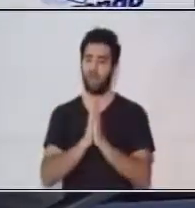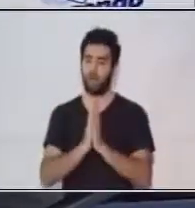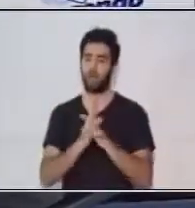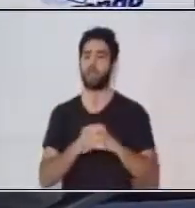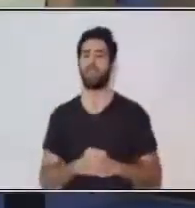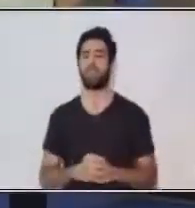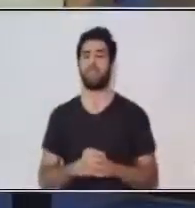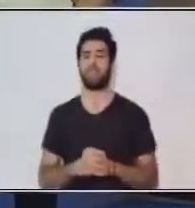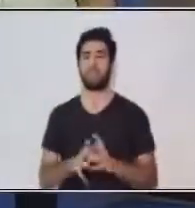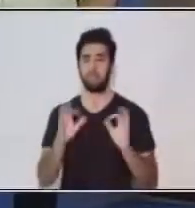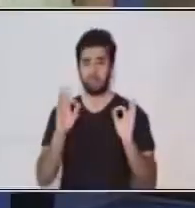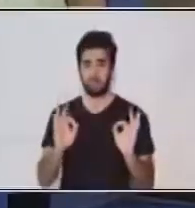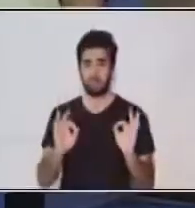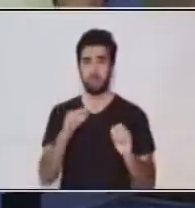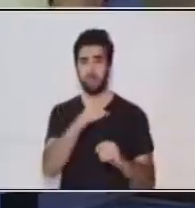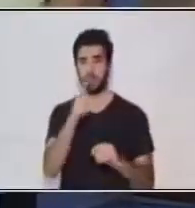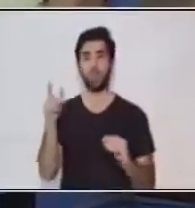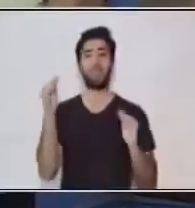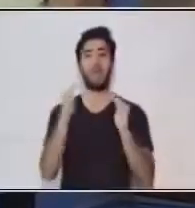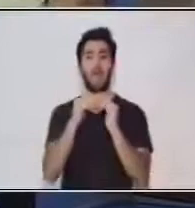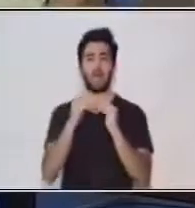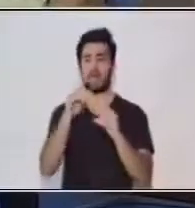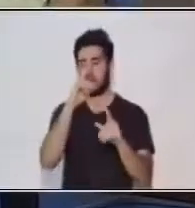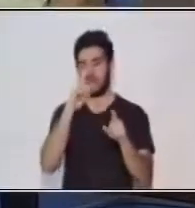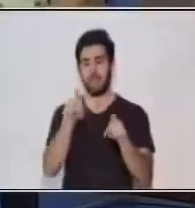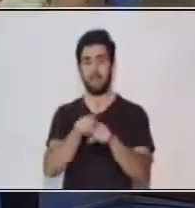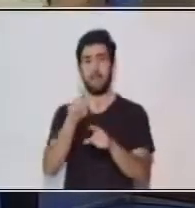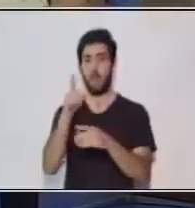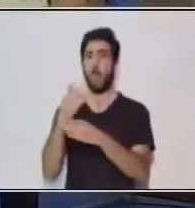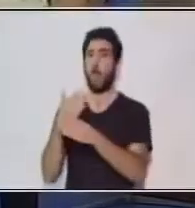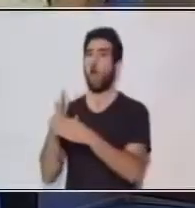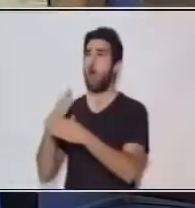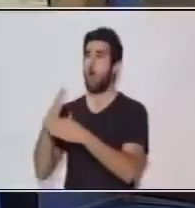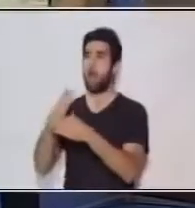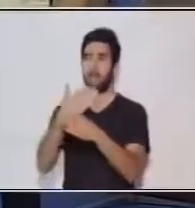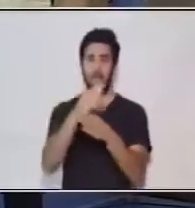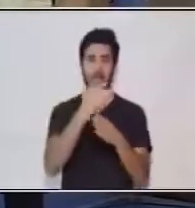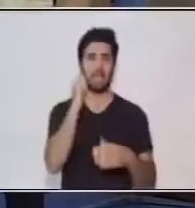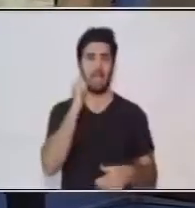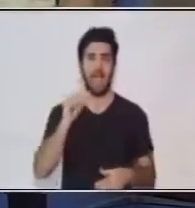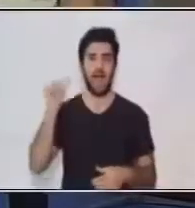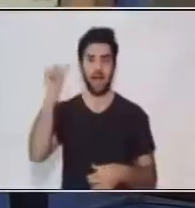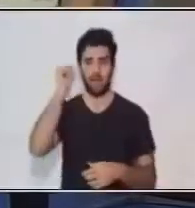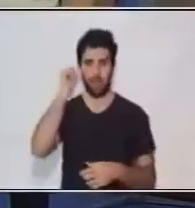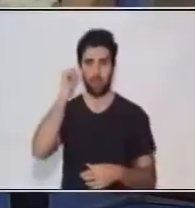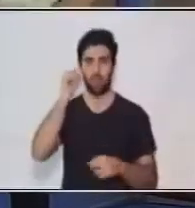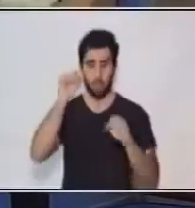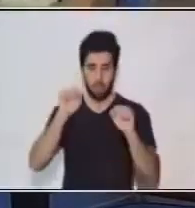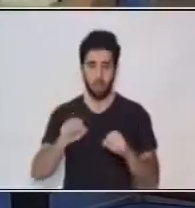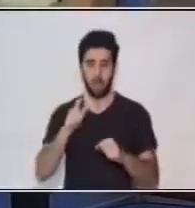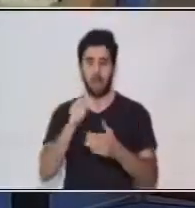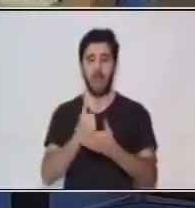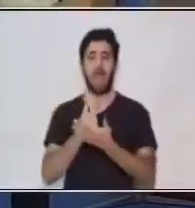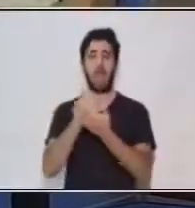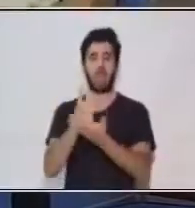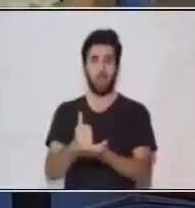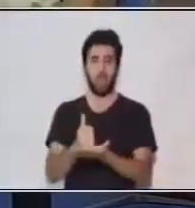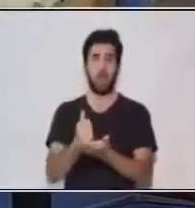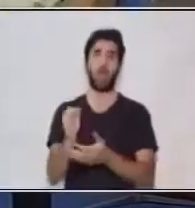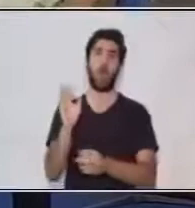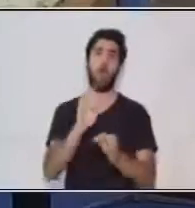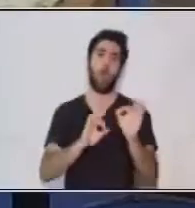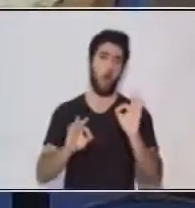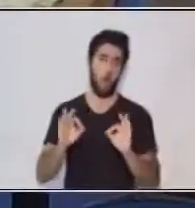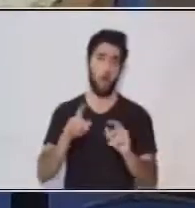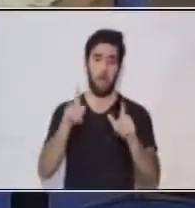Muy bien, allá en casa también, pues comparte esta información con algún adulto que te pueda ayudar o incluso puedes ayudarle a